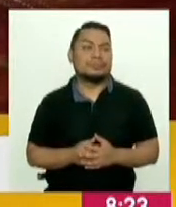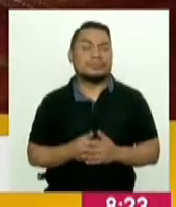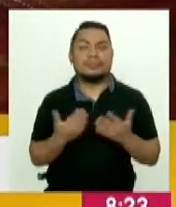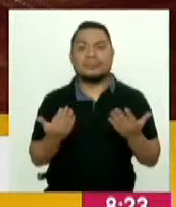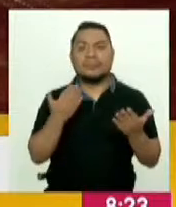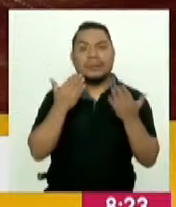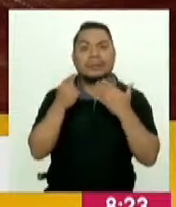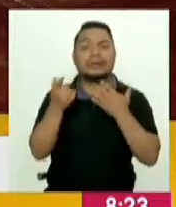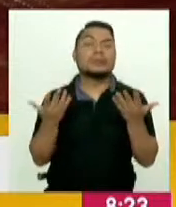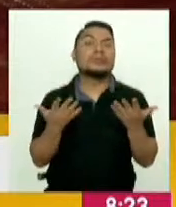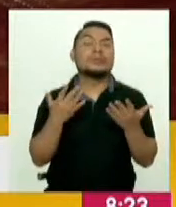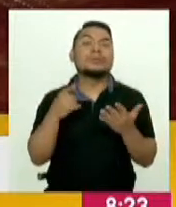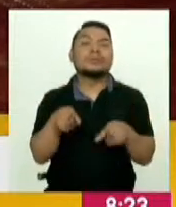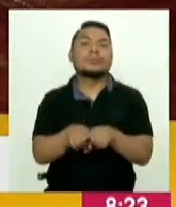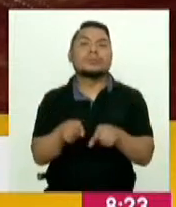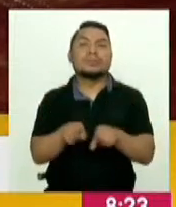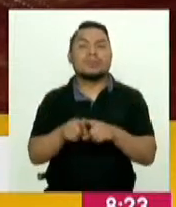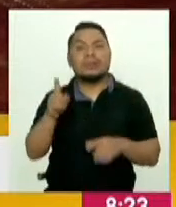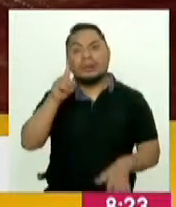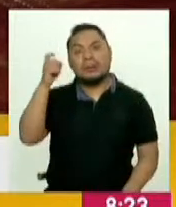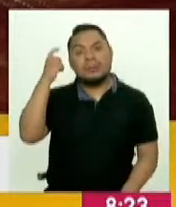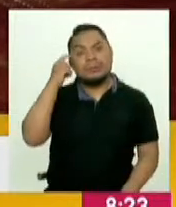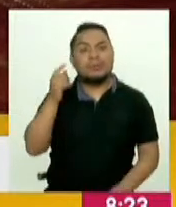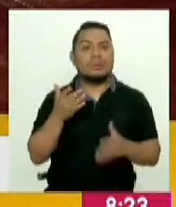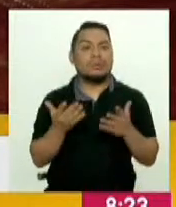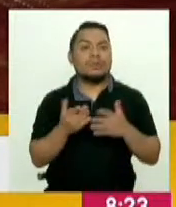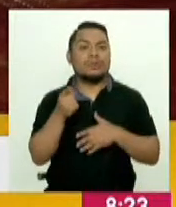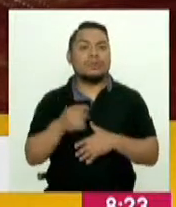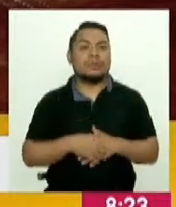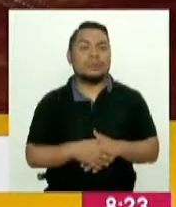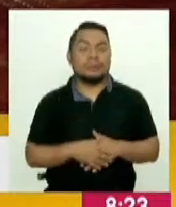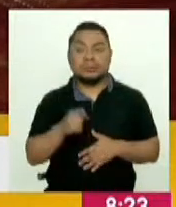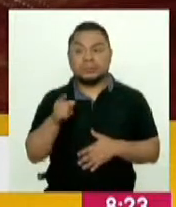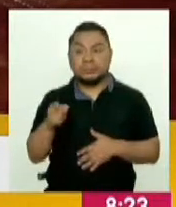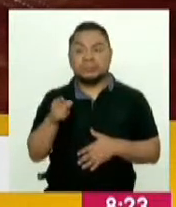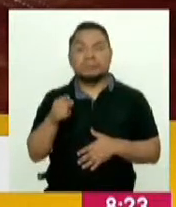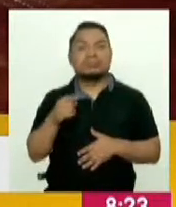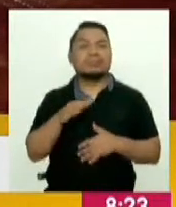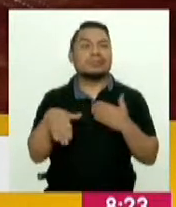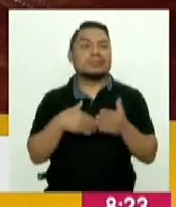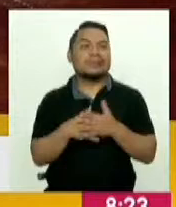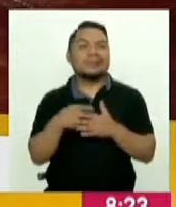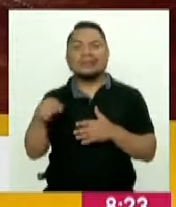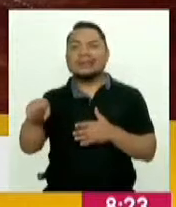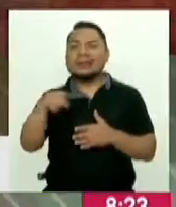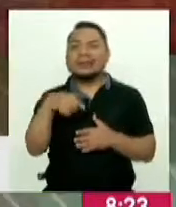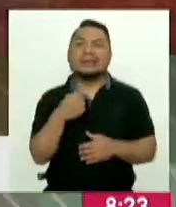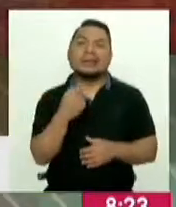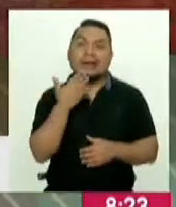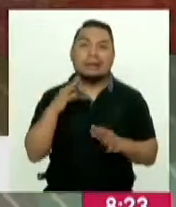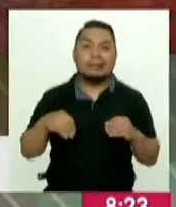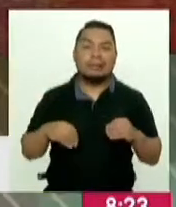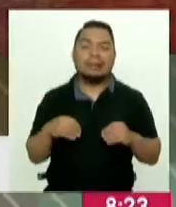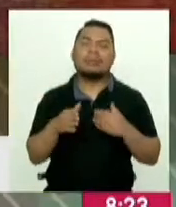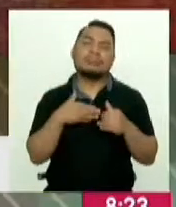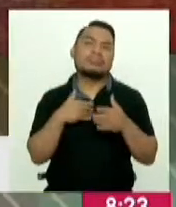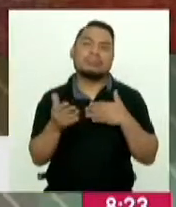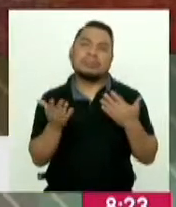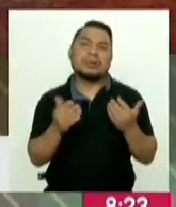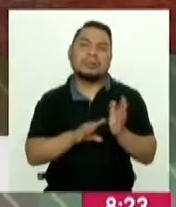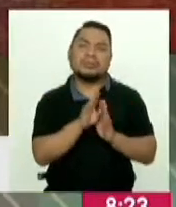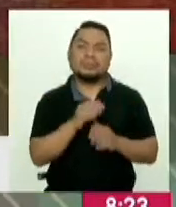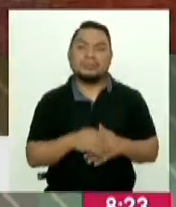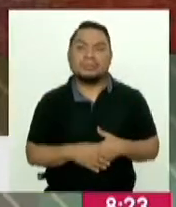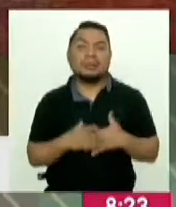¿Estaríamos hablando de un ejercicio de la política en donde el fin justifica los medios? Lamentablemente,